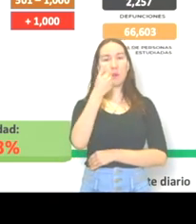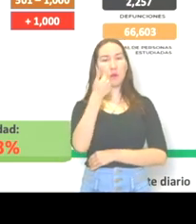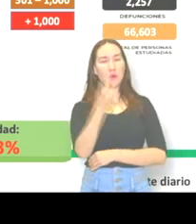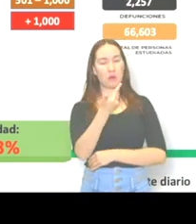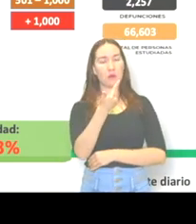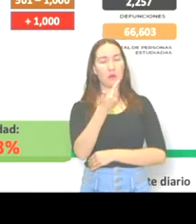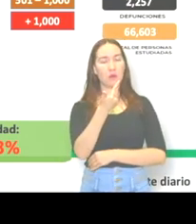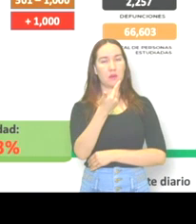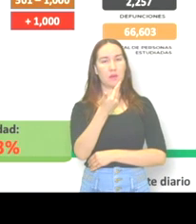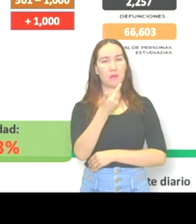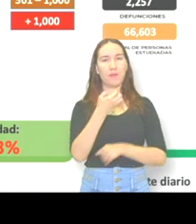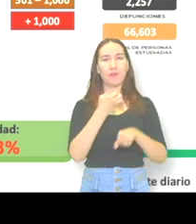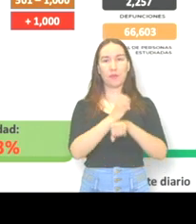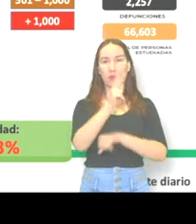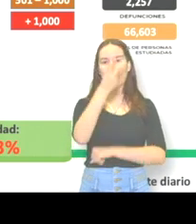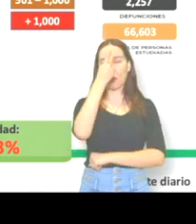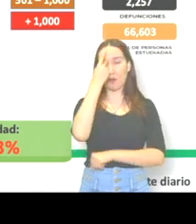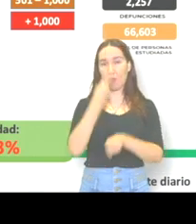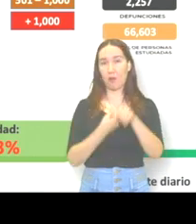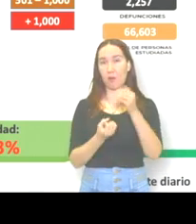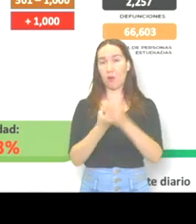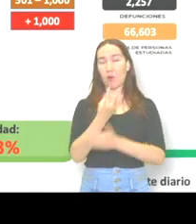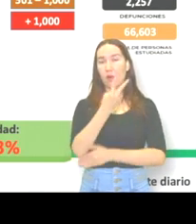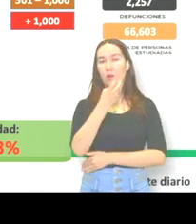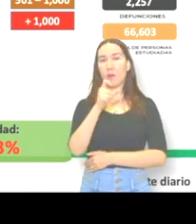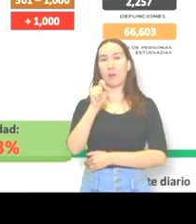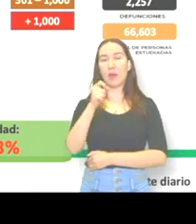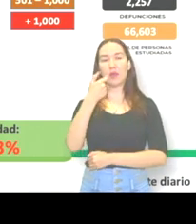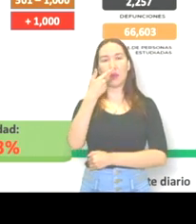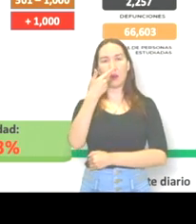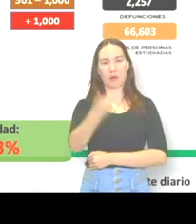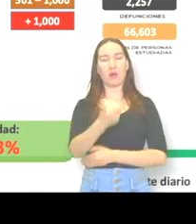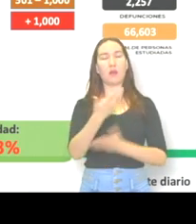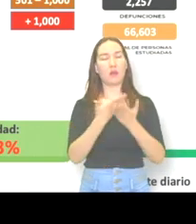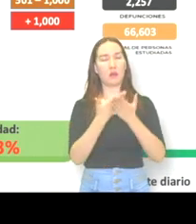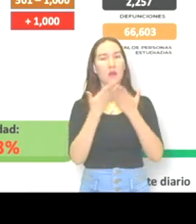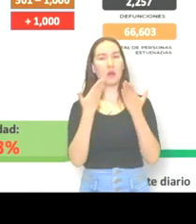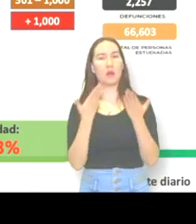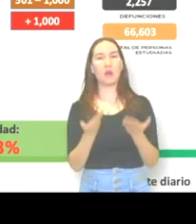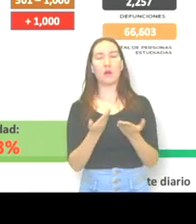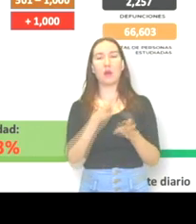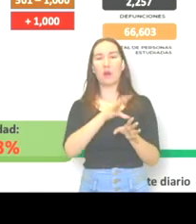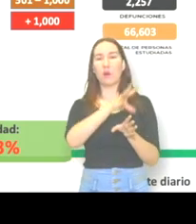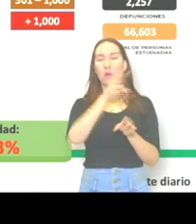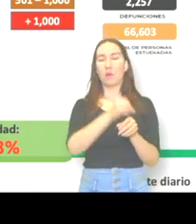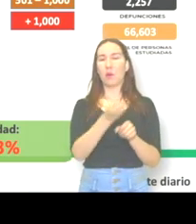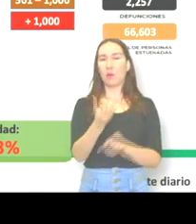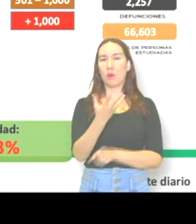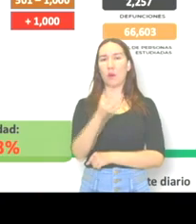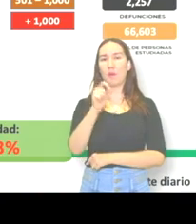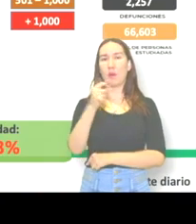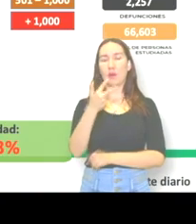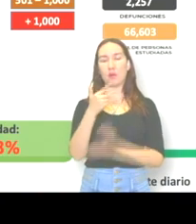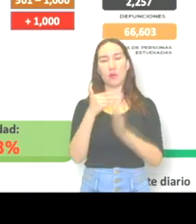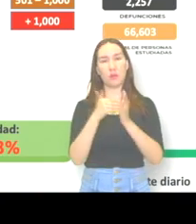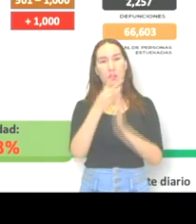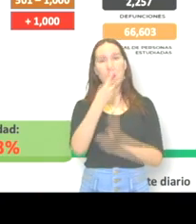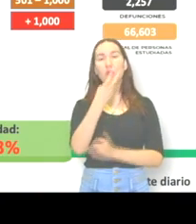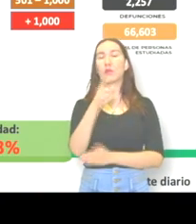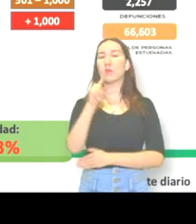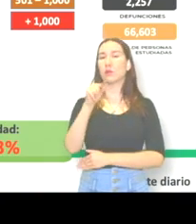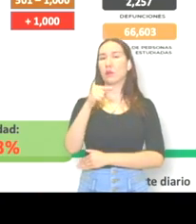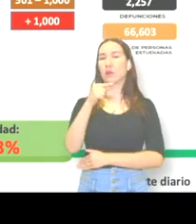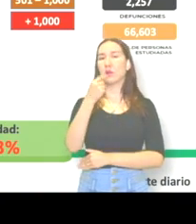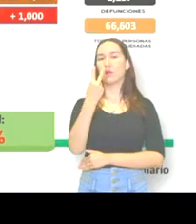2.257 en nuestro estado. Casos nuevos son 227 en esta ocasión, para un total de